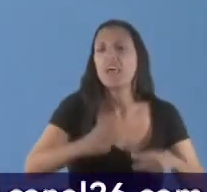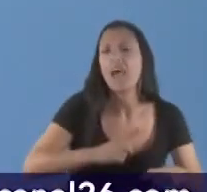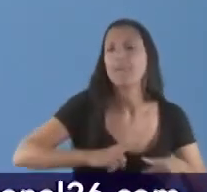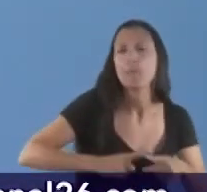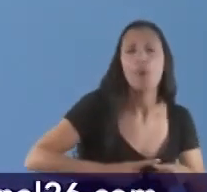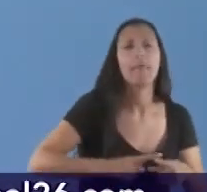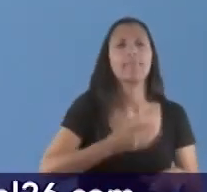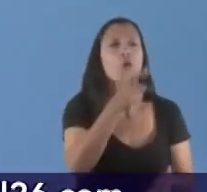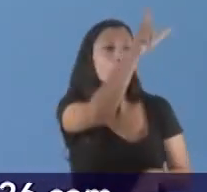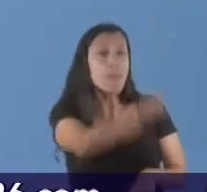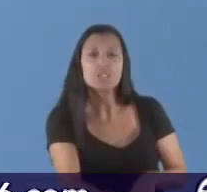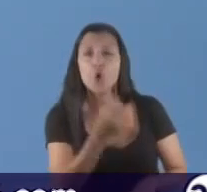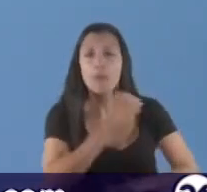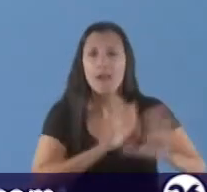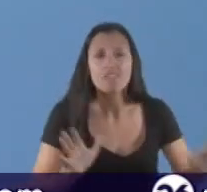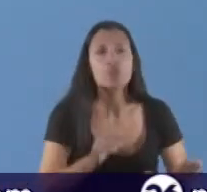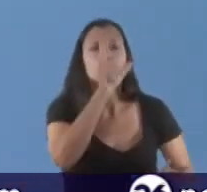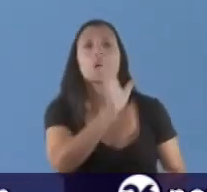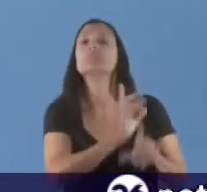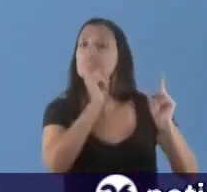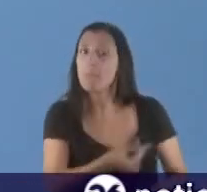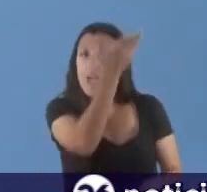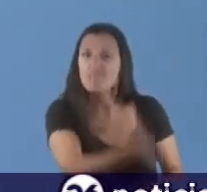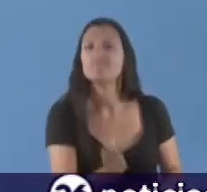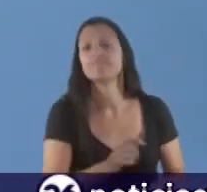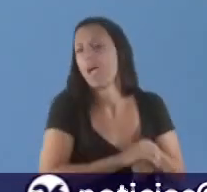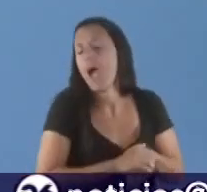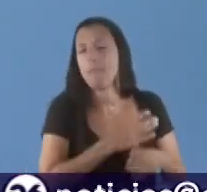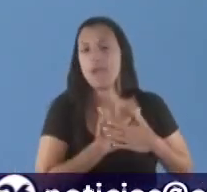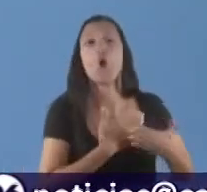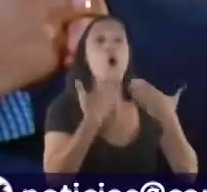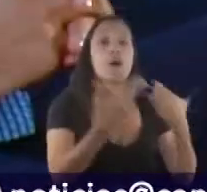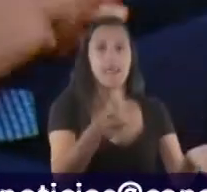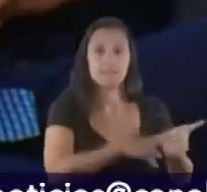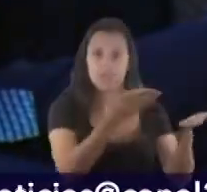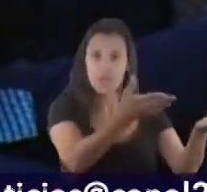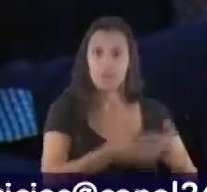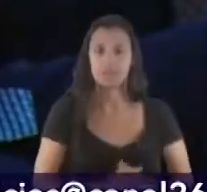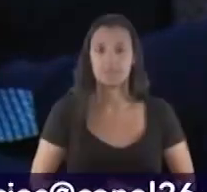gran persona, un inolvidable amigo. Gracias, Juan, de vuelta.